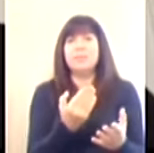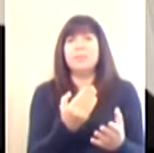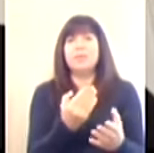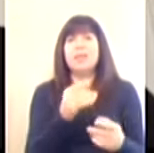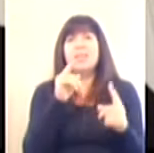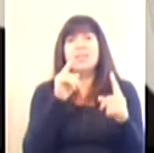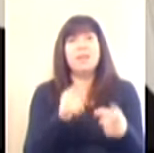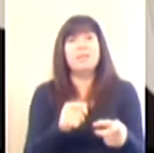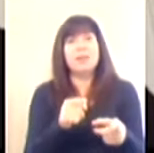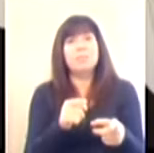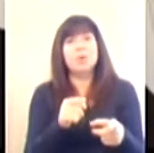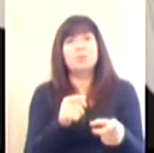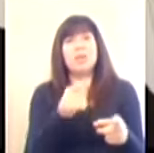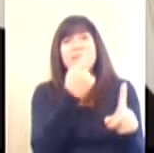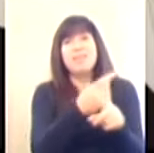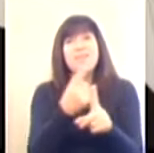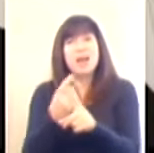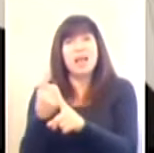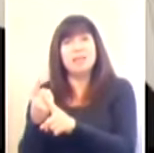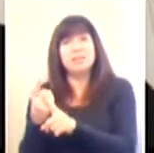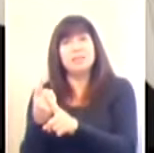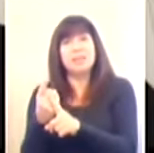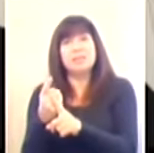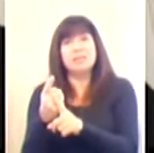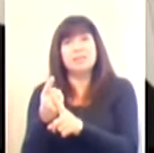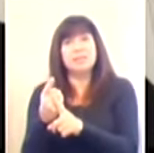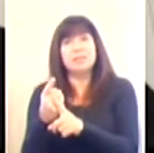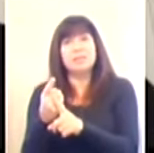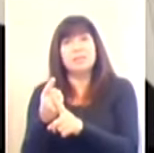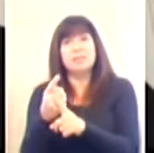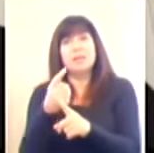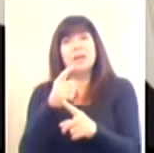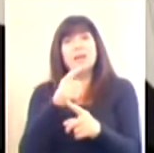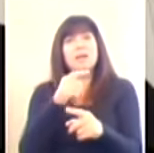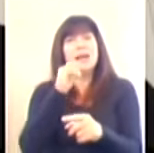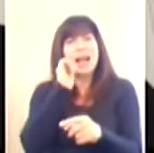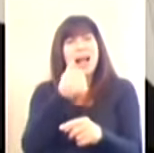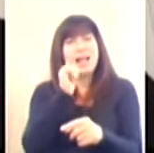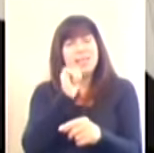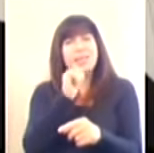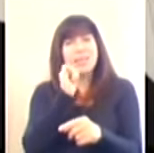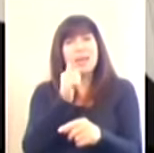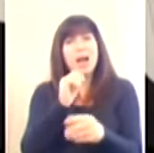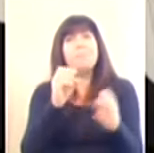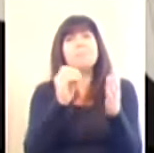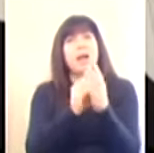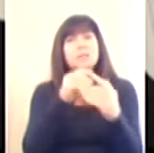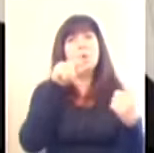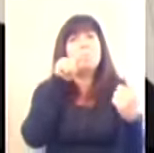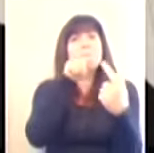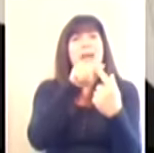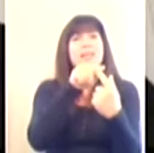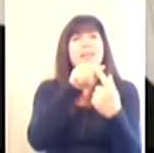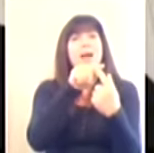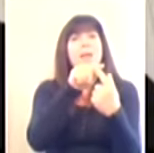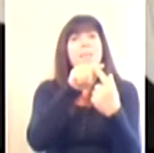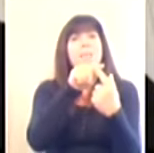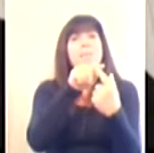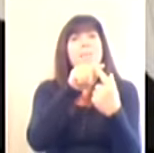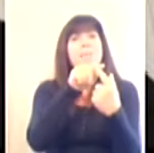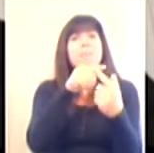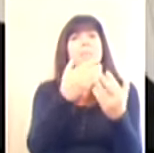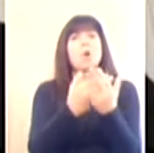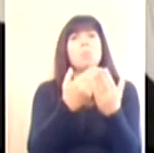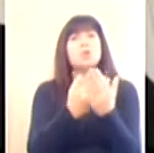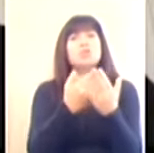los esfuerzos que han hecho distintos actores ponen de manifiesto que esto es cada día más una meta y un propósito común del país. Eso